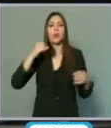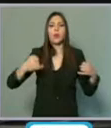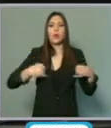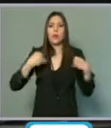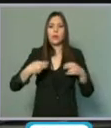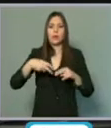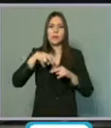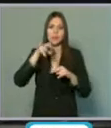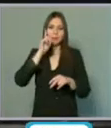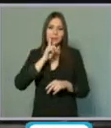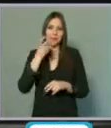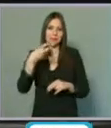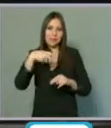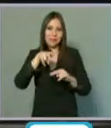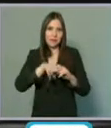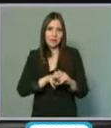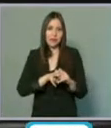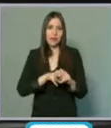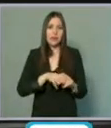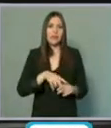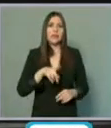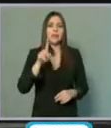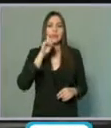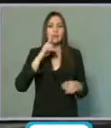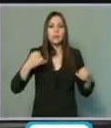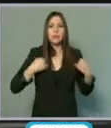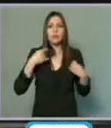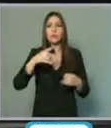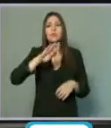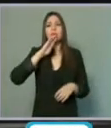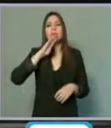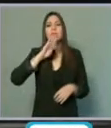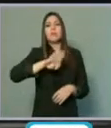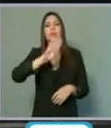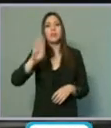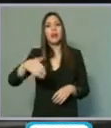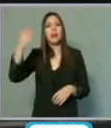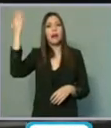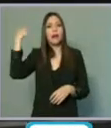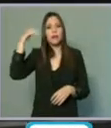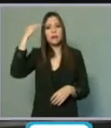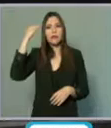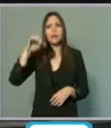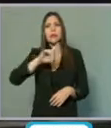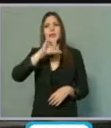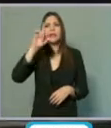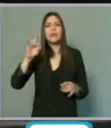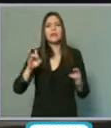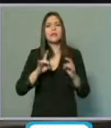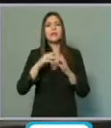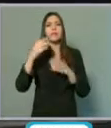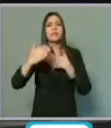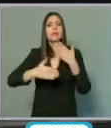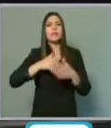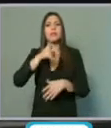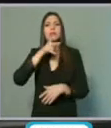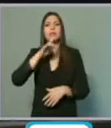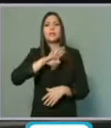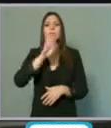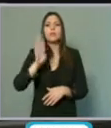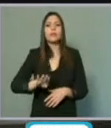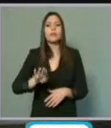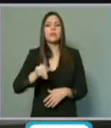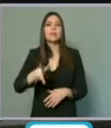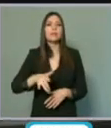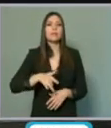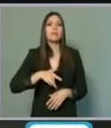adolescente que, bueno, primero su mamá se ha muerto tiempo antes, pero después ocurre que se muere su papá. Okay. Y ella tiene a